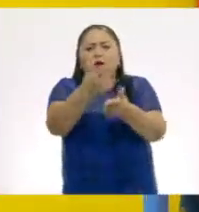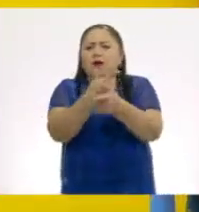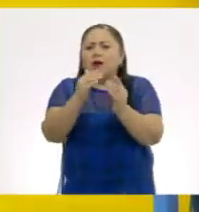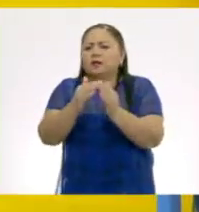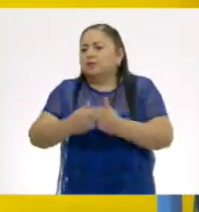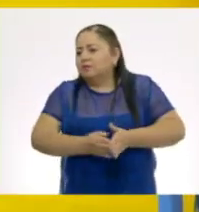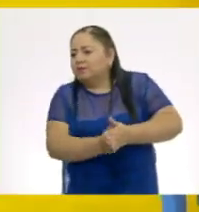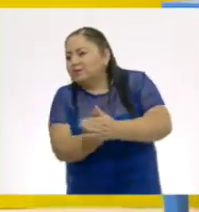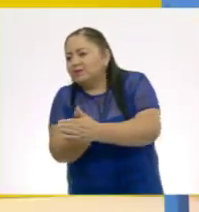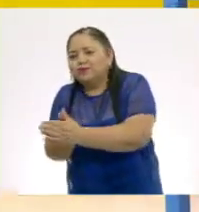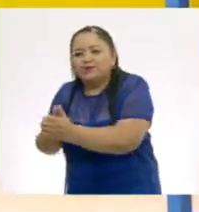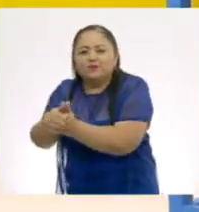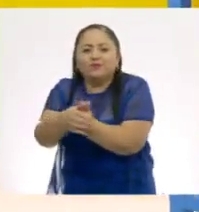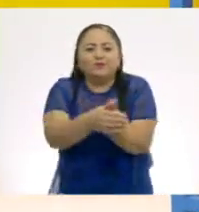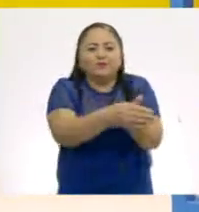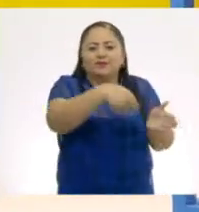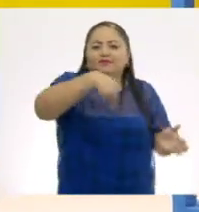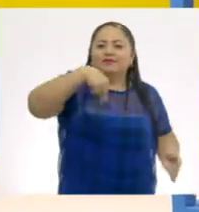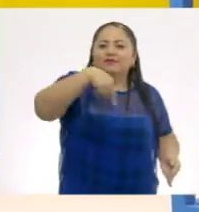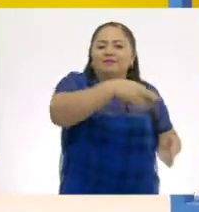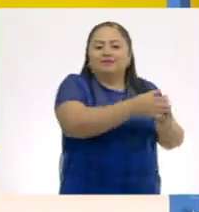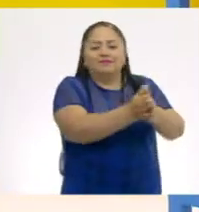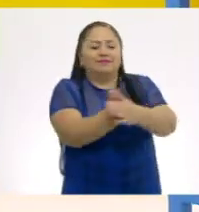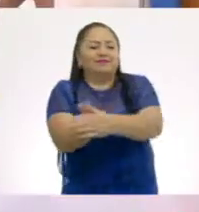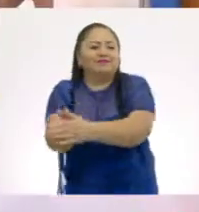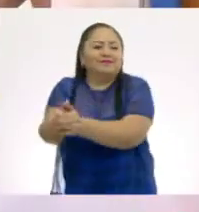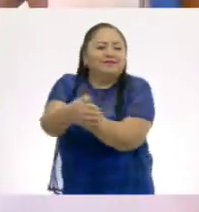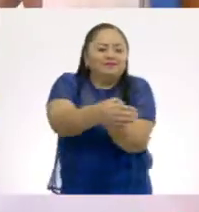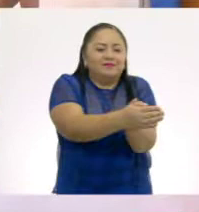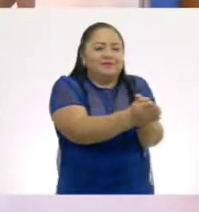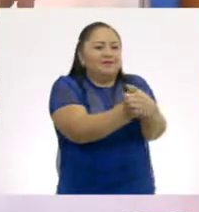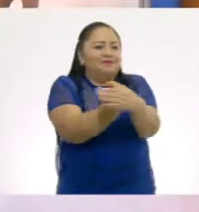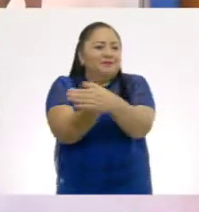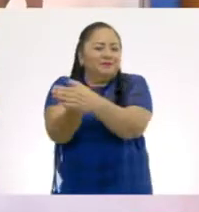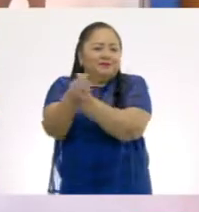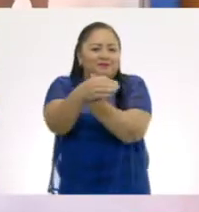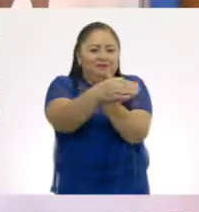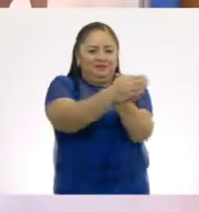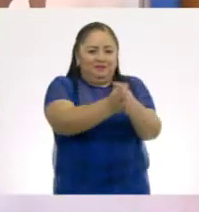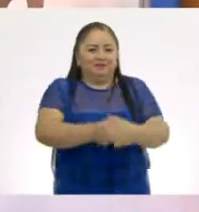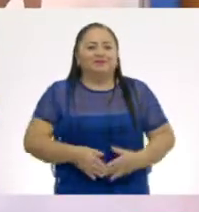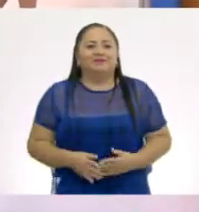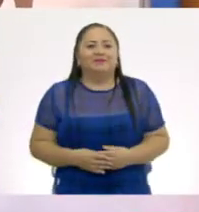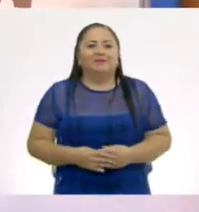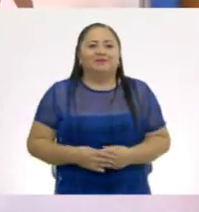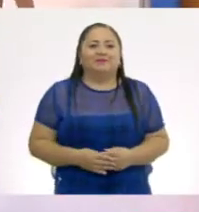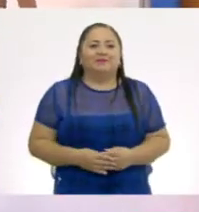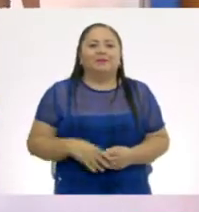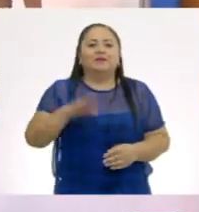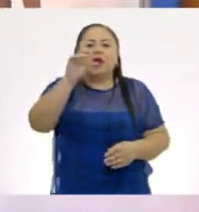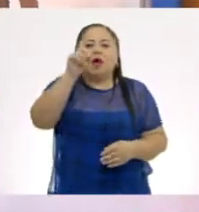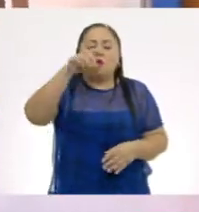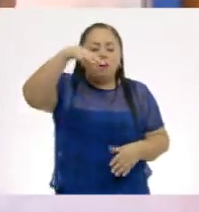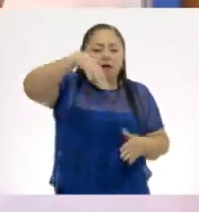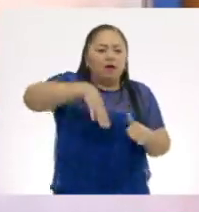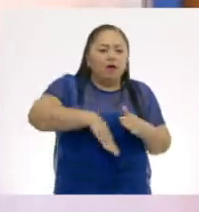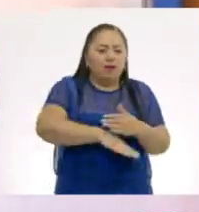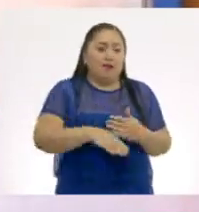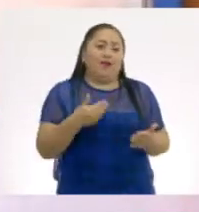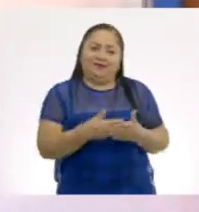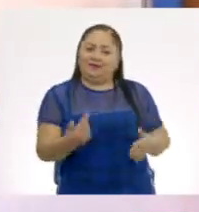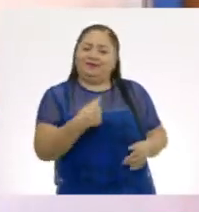niños, para hacer el movimiento del pez. Está adentro del mar. Muy bien, me